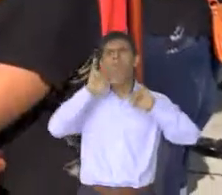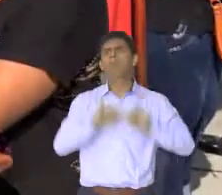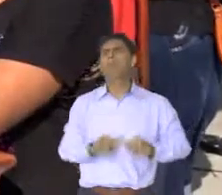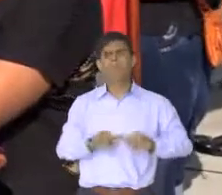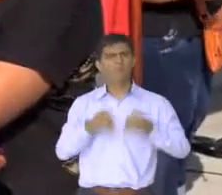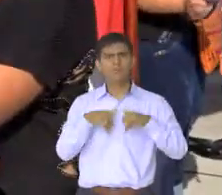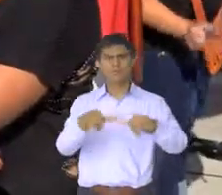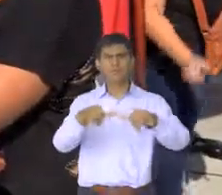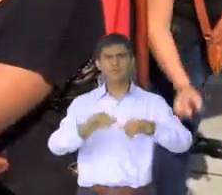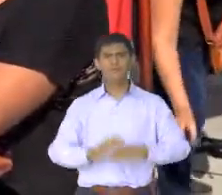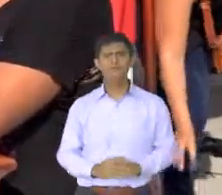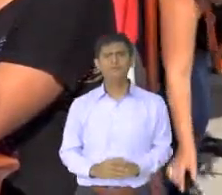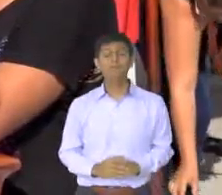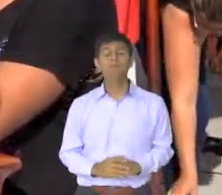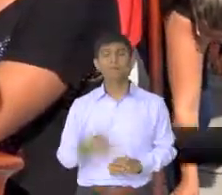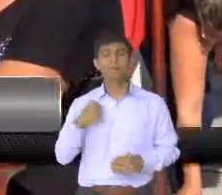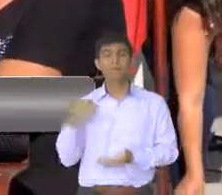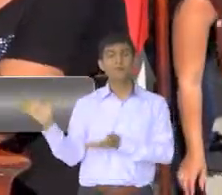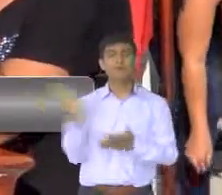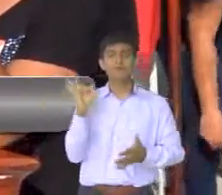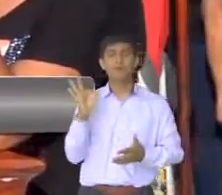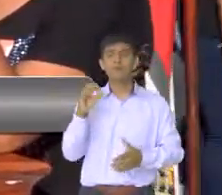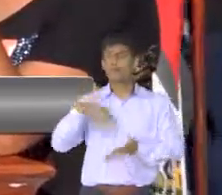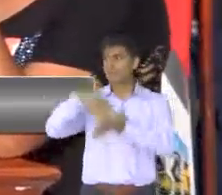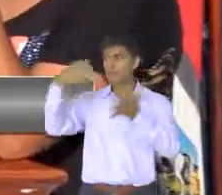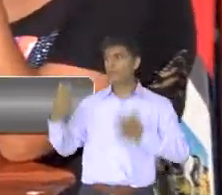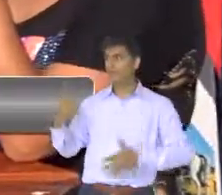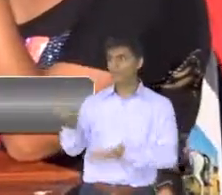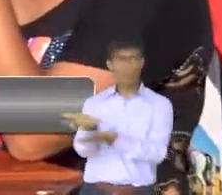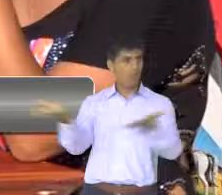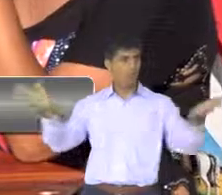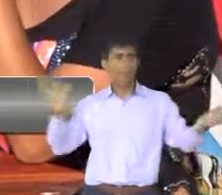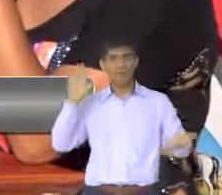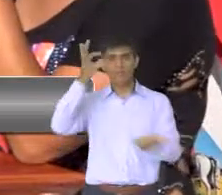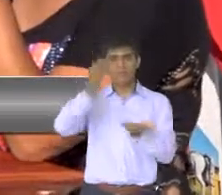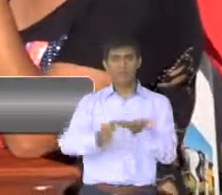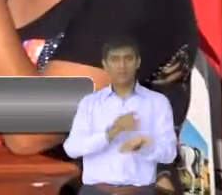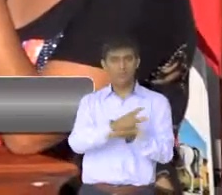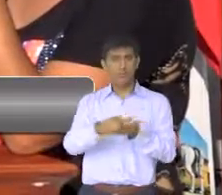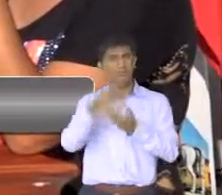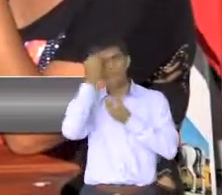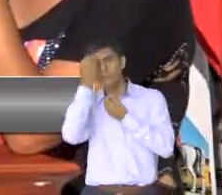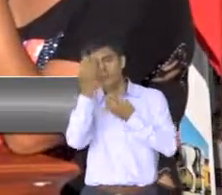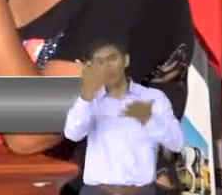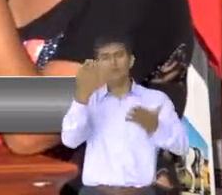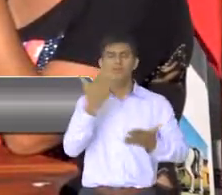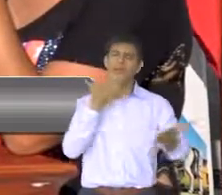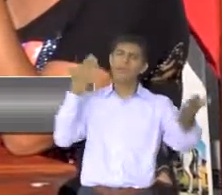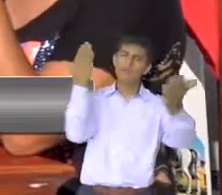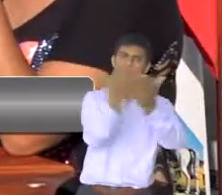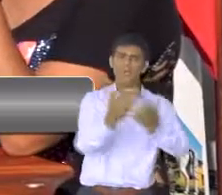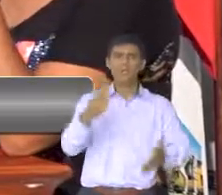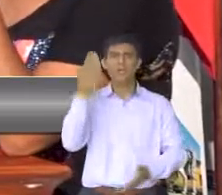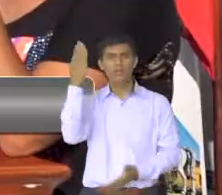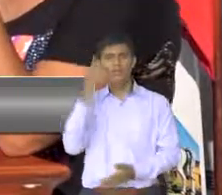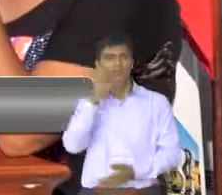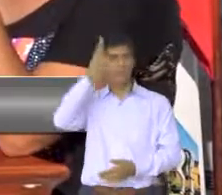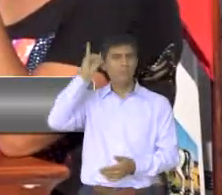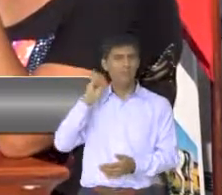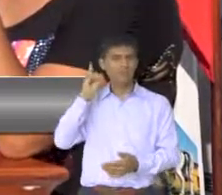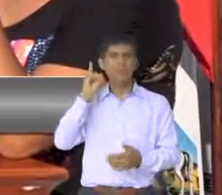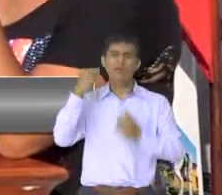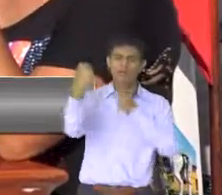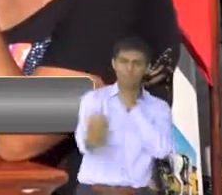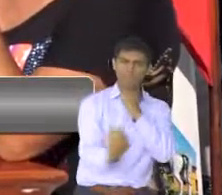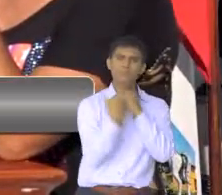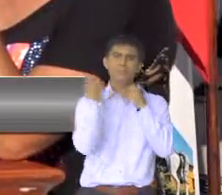año. A nombre de todos los estudiantes de mi querido cantón Lago Agrio, quiero agradecer al alcalde Vinicio Vega por